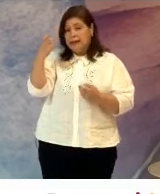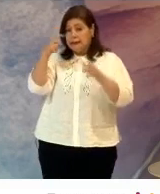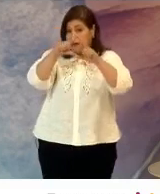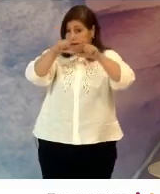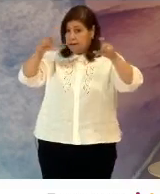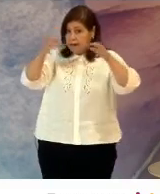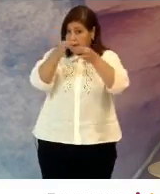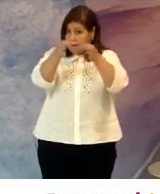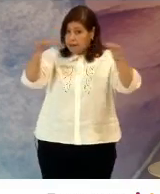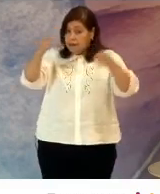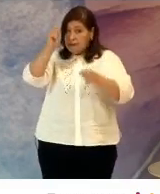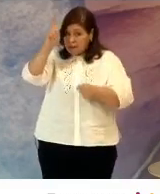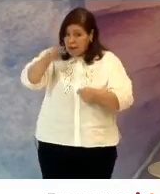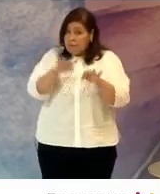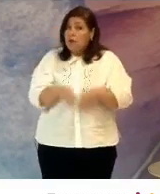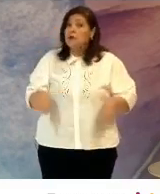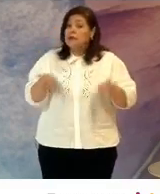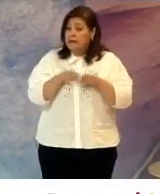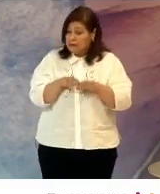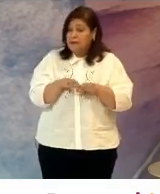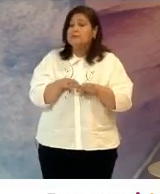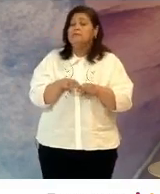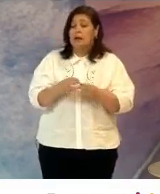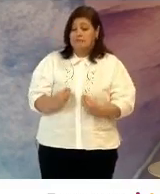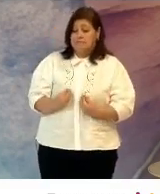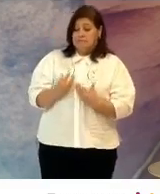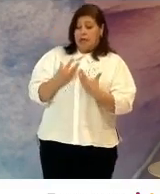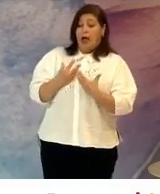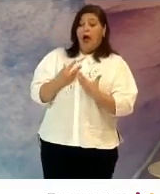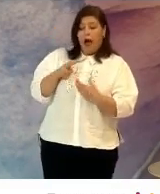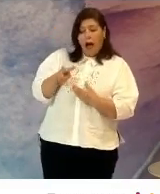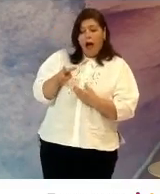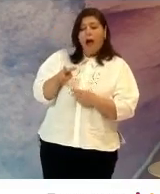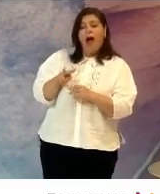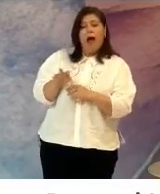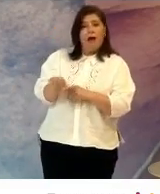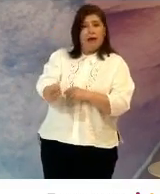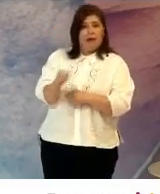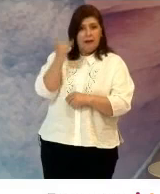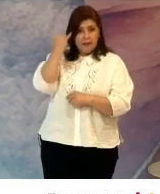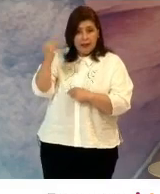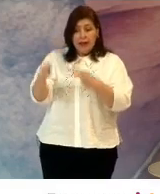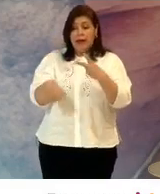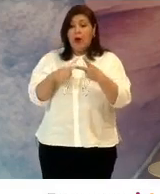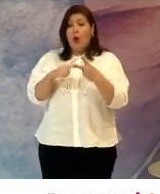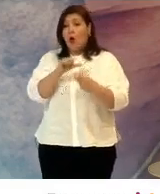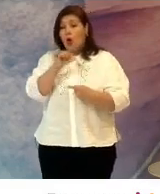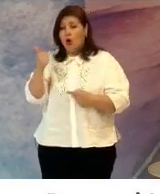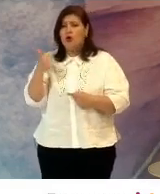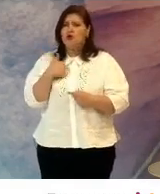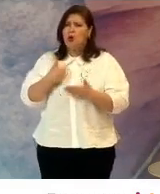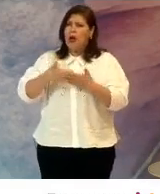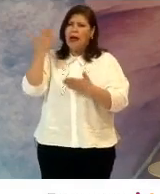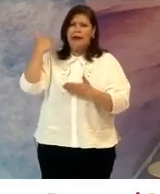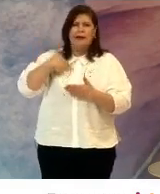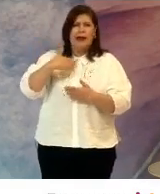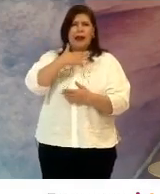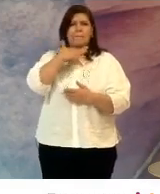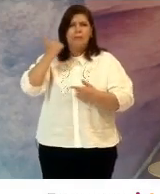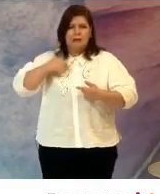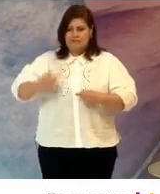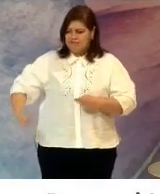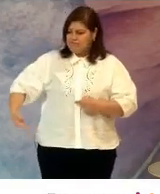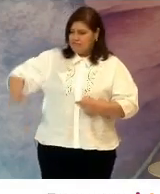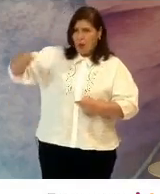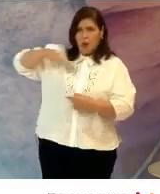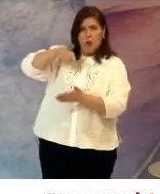importante, una fuente de inspiración y también esta otra idea. Yo crecí en una granja en Alemania, en